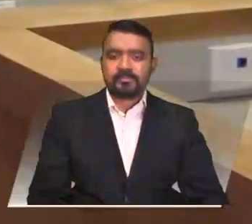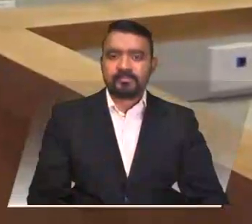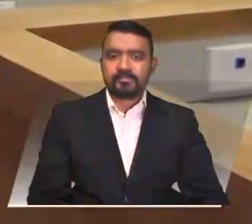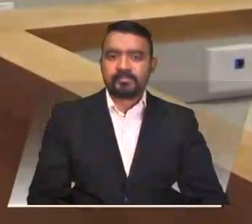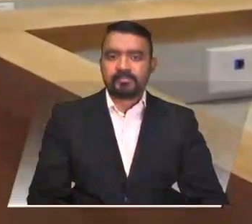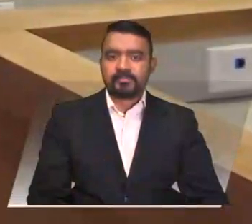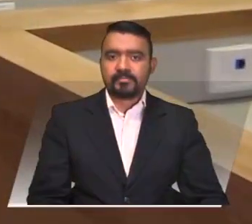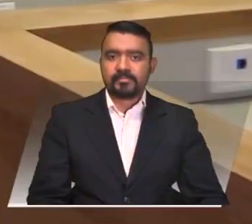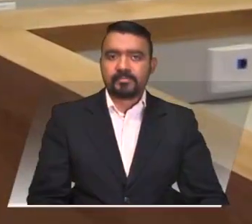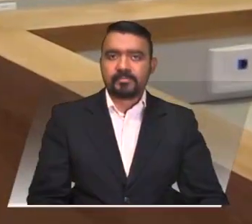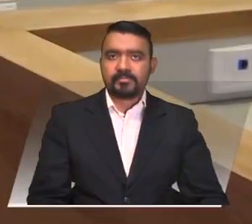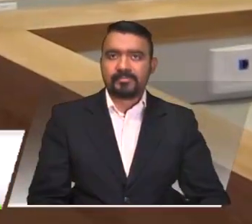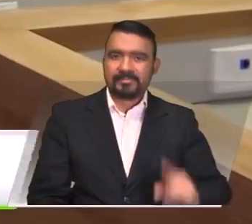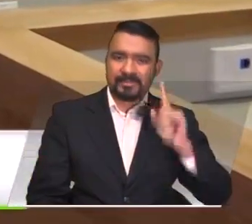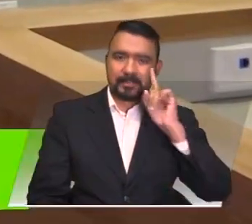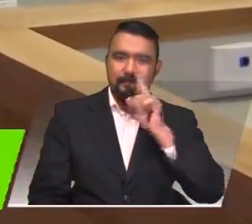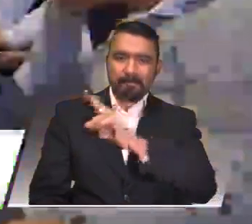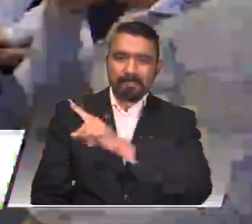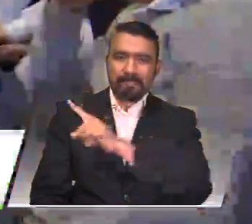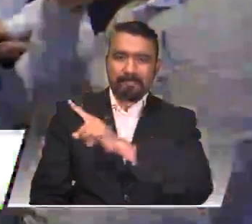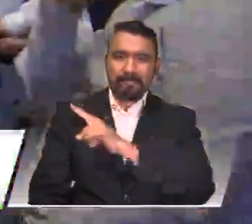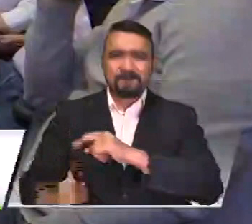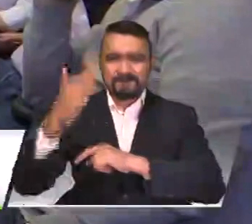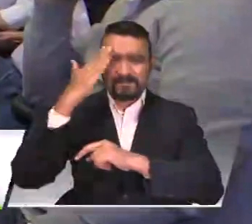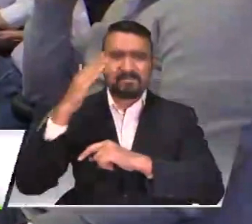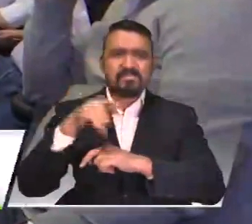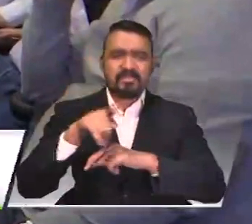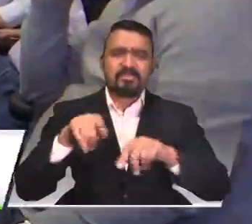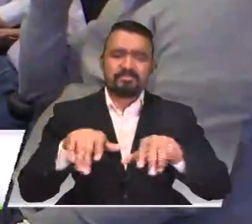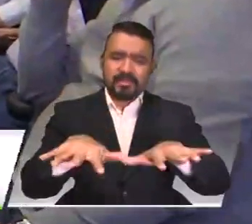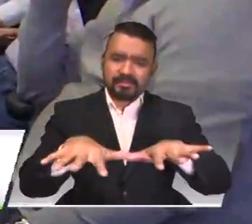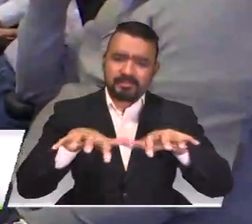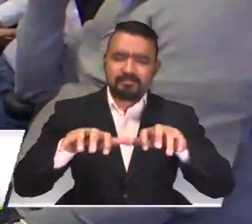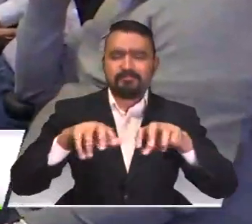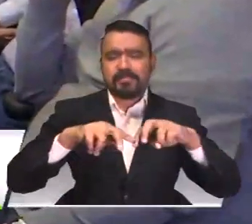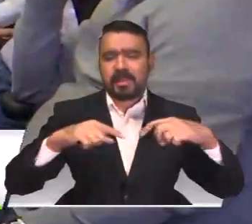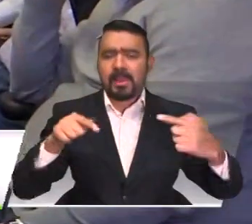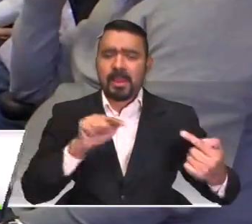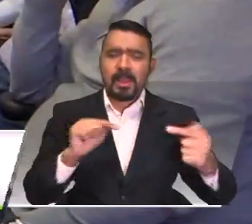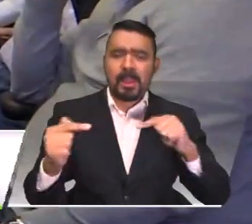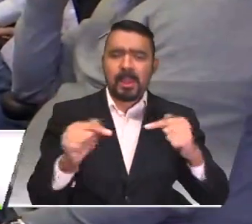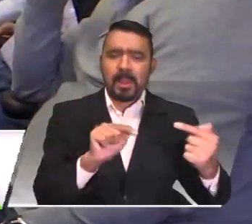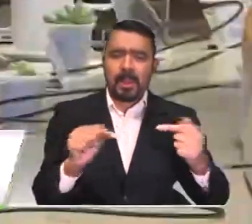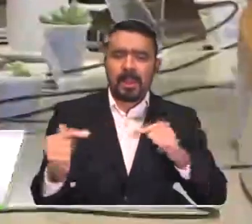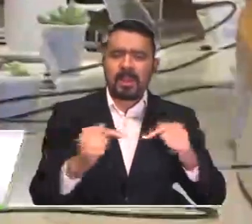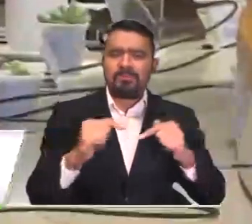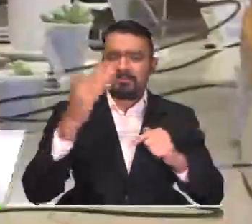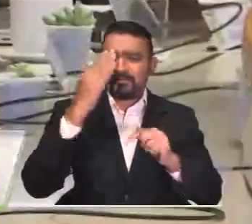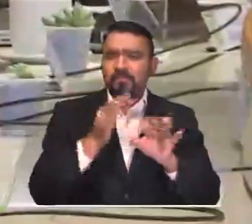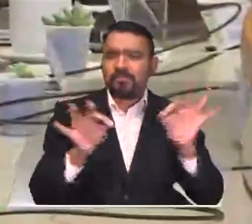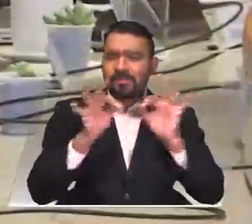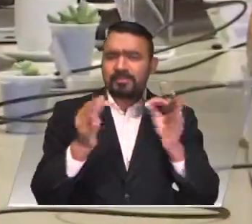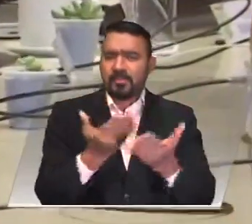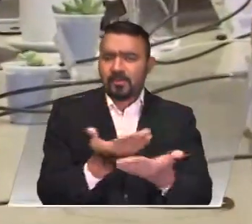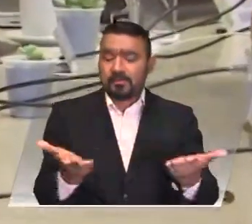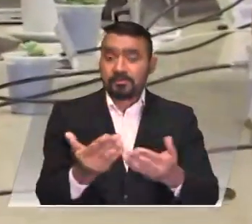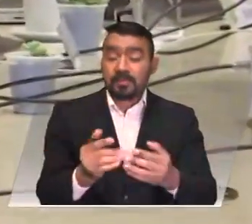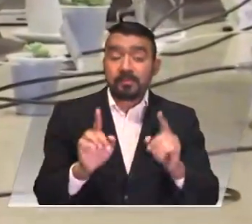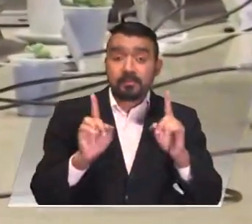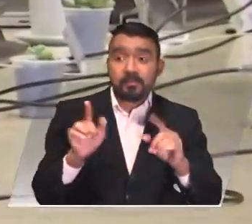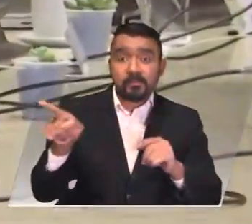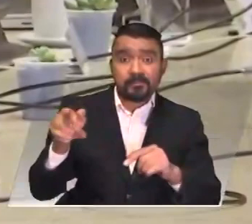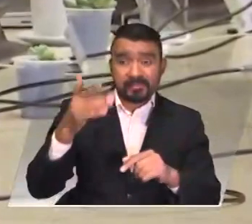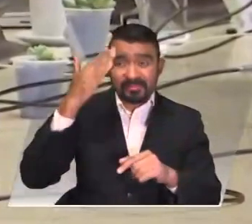Además de ser el recinto por excelencia para la deliberación de los asuntos públicos de mayor importancia del departamento, la Asamblea tiene